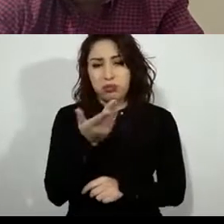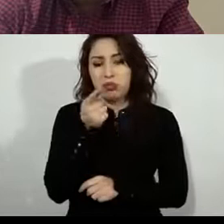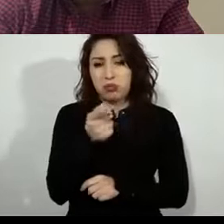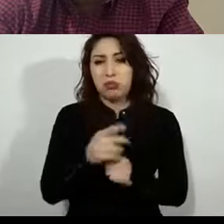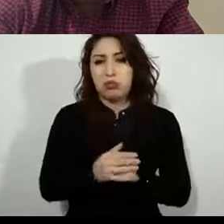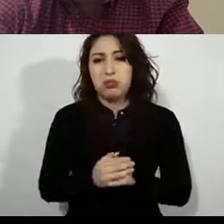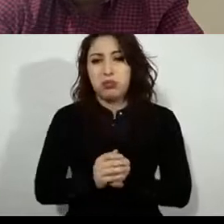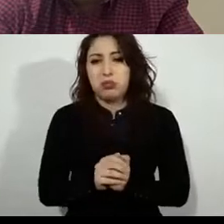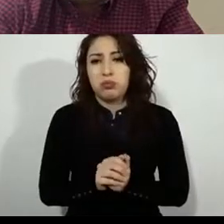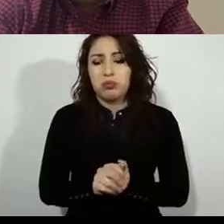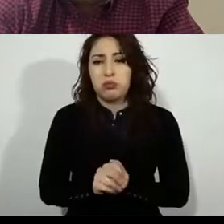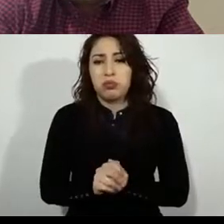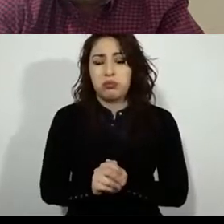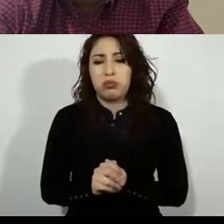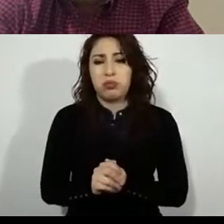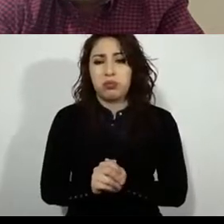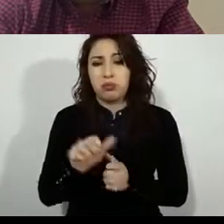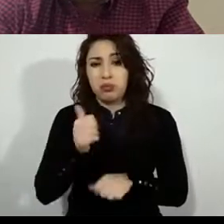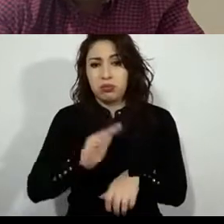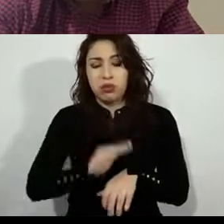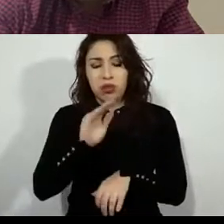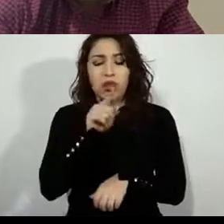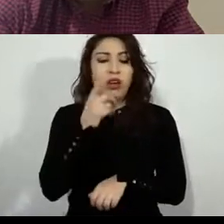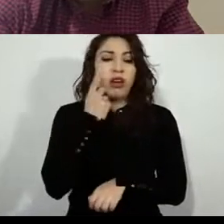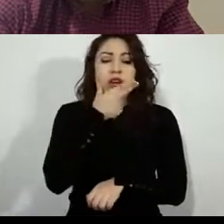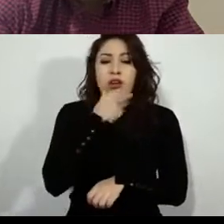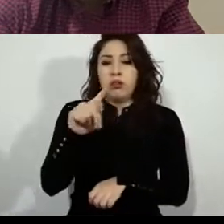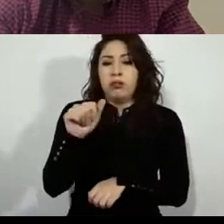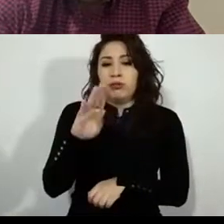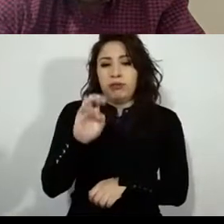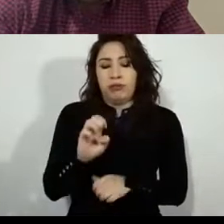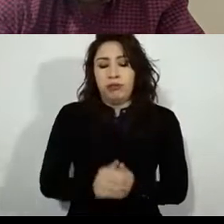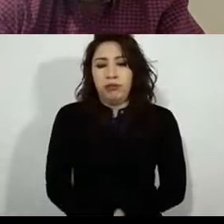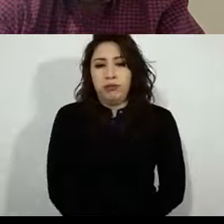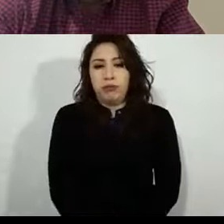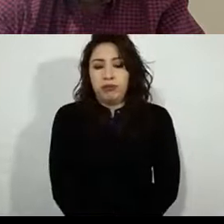palabra. ¿Algún otro diputado? El diputado Tabe.